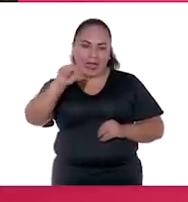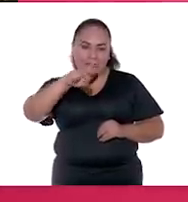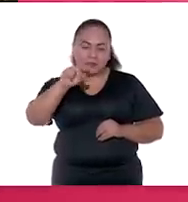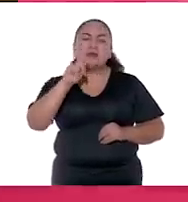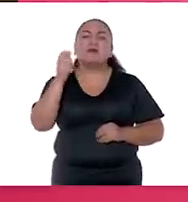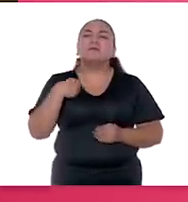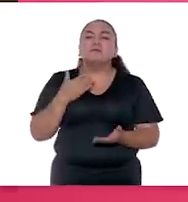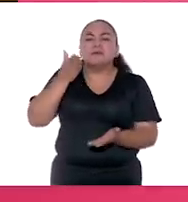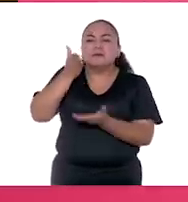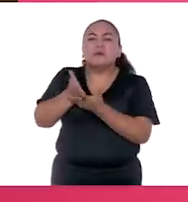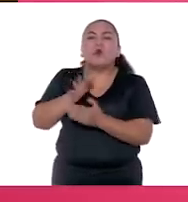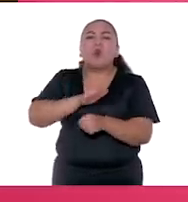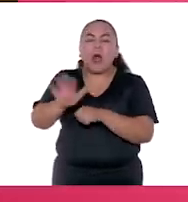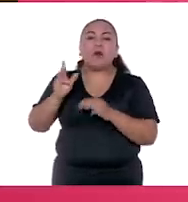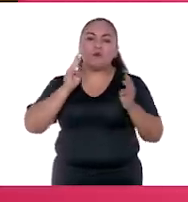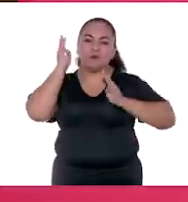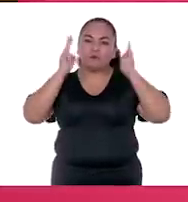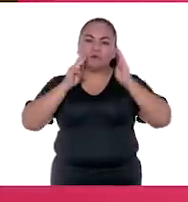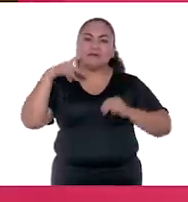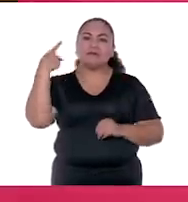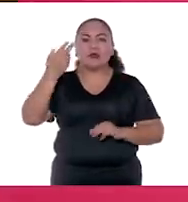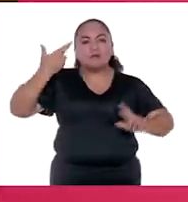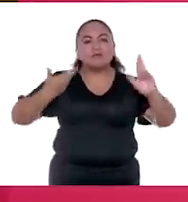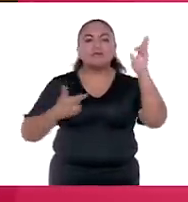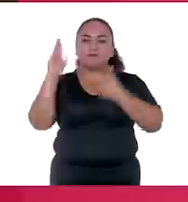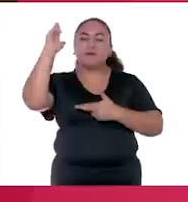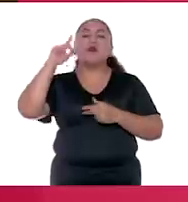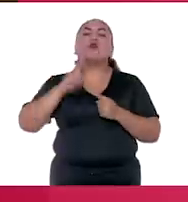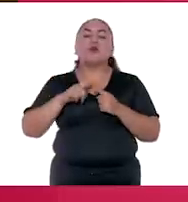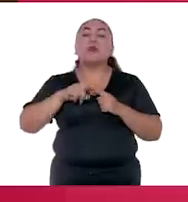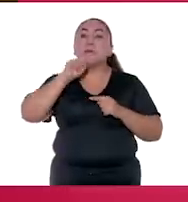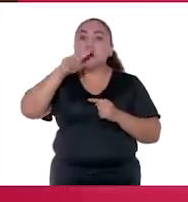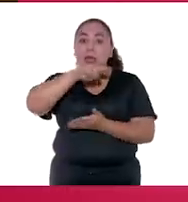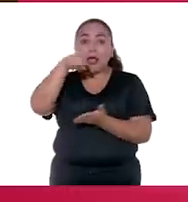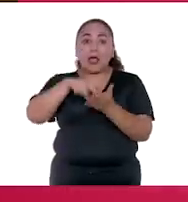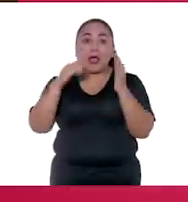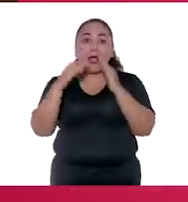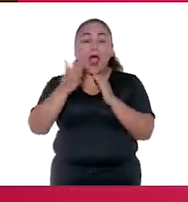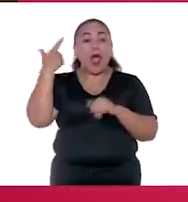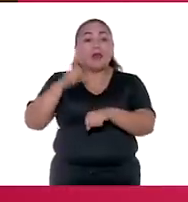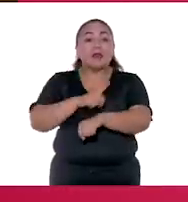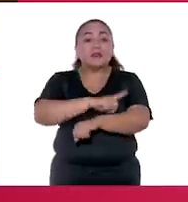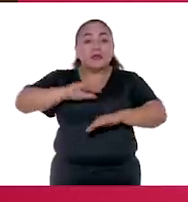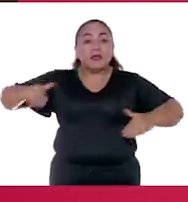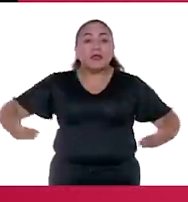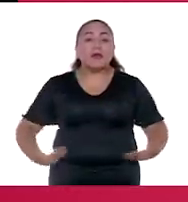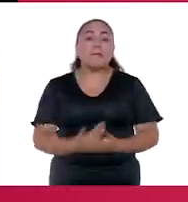Museo de la Revolución, que está en la casa donde nació don Venustiano Carranza.